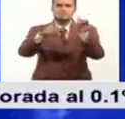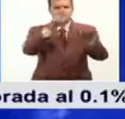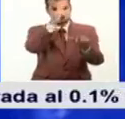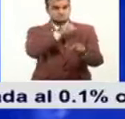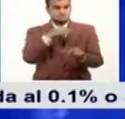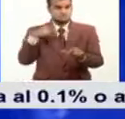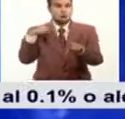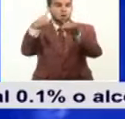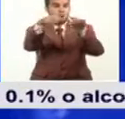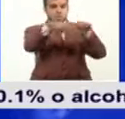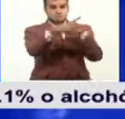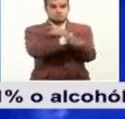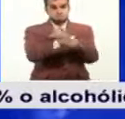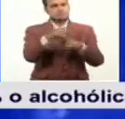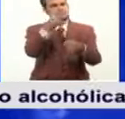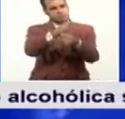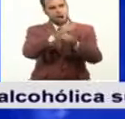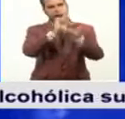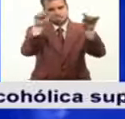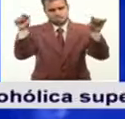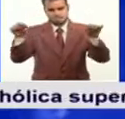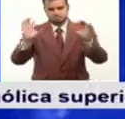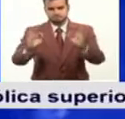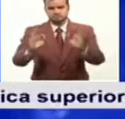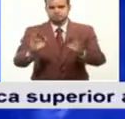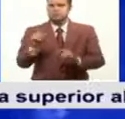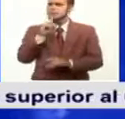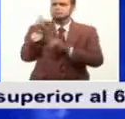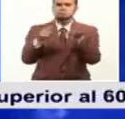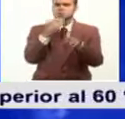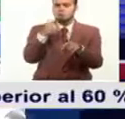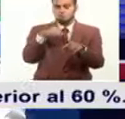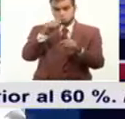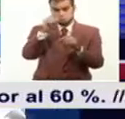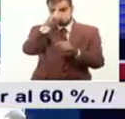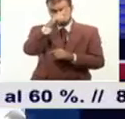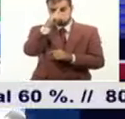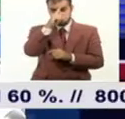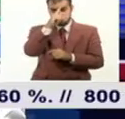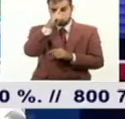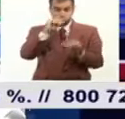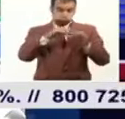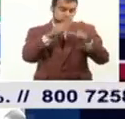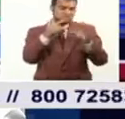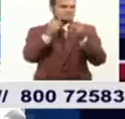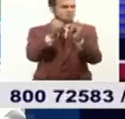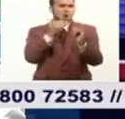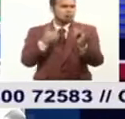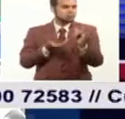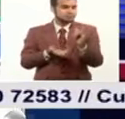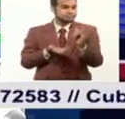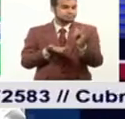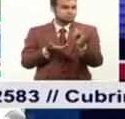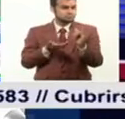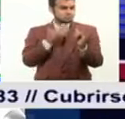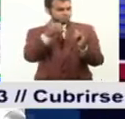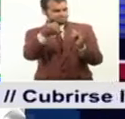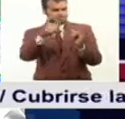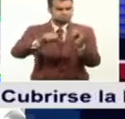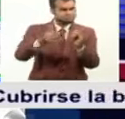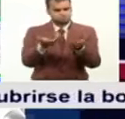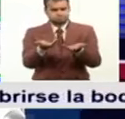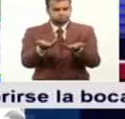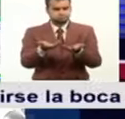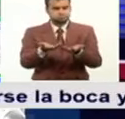esta honrosa misión. ¿Cómo amanece este domingo, doctor? Este domingo no amanece como se merece nuestro